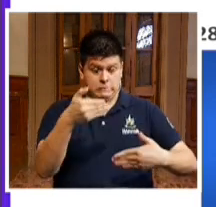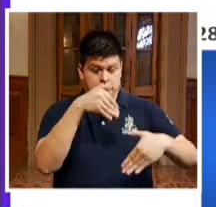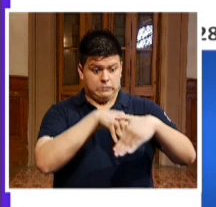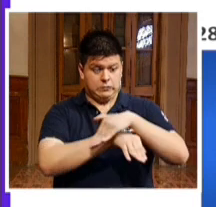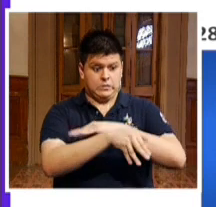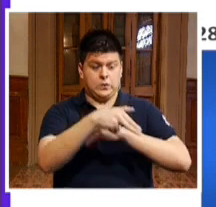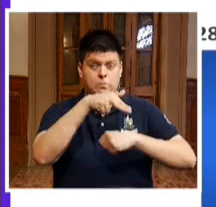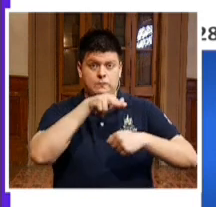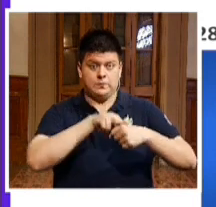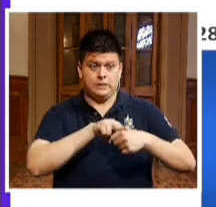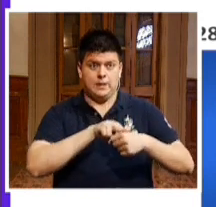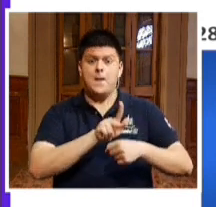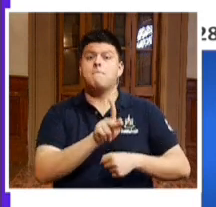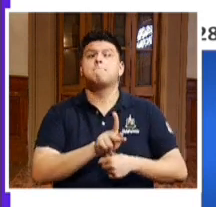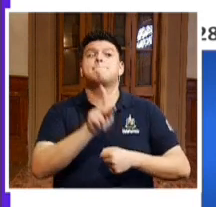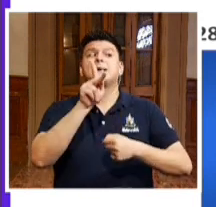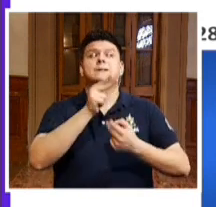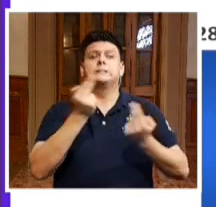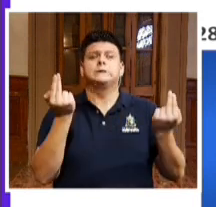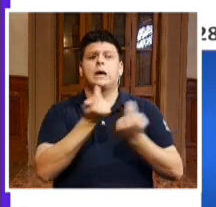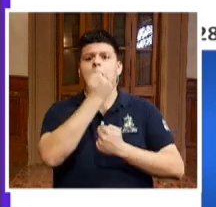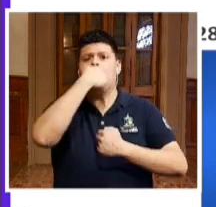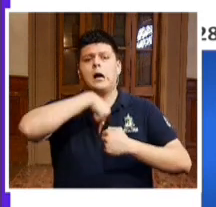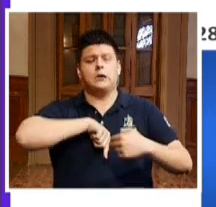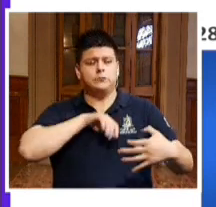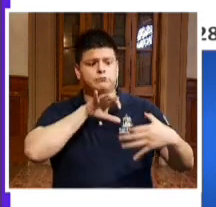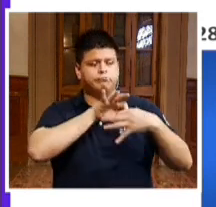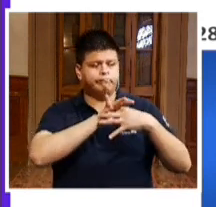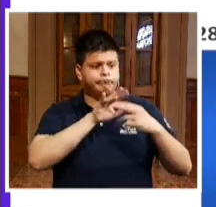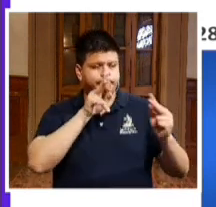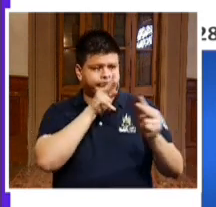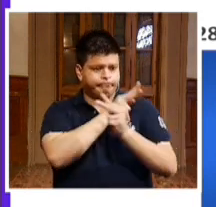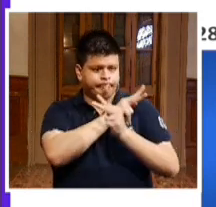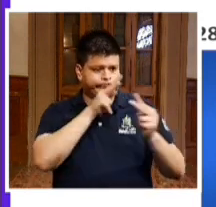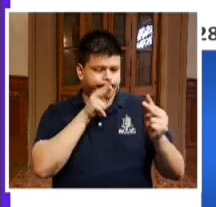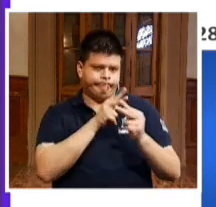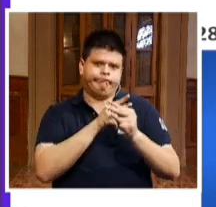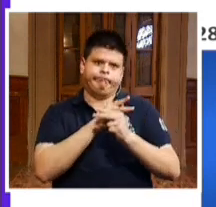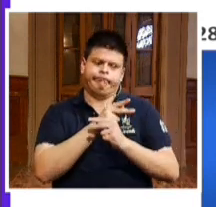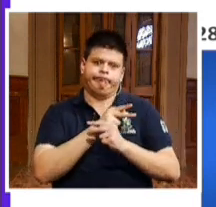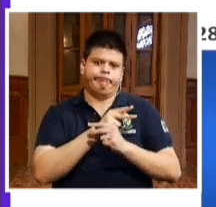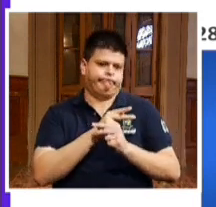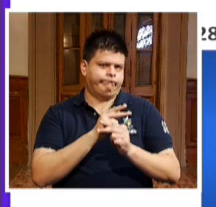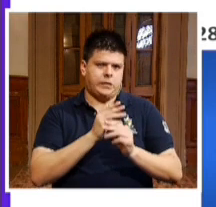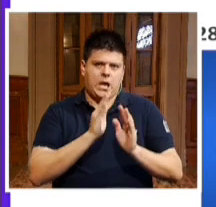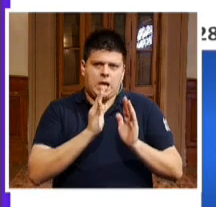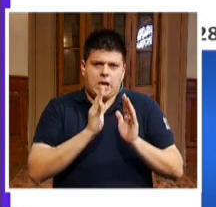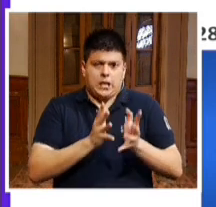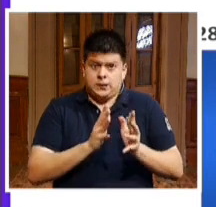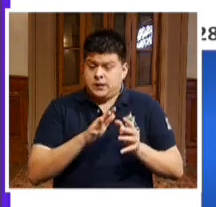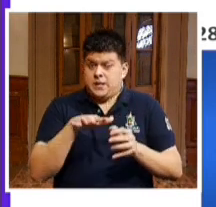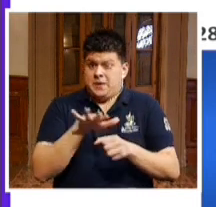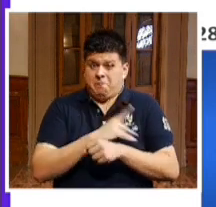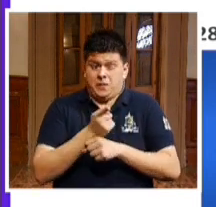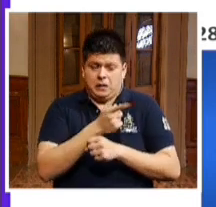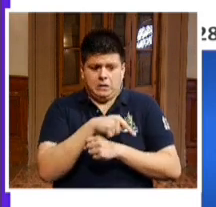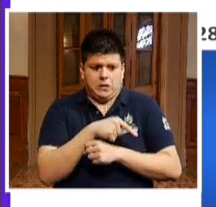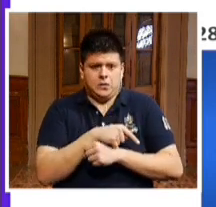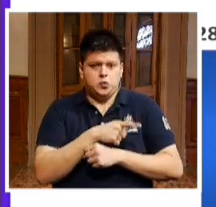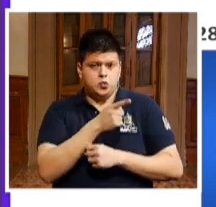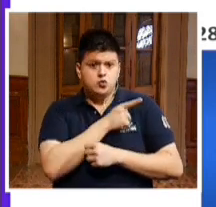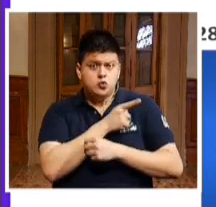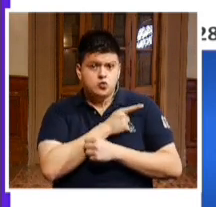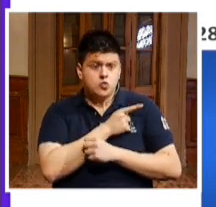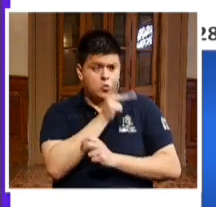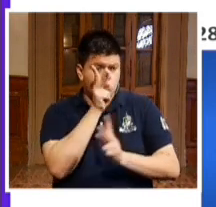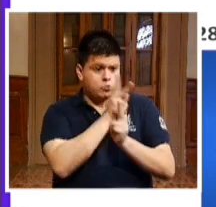Nuevo León intubadas y conectadas a un respirador artificial porque les es imposible respirar por